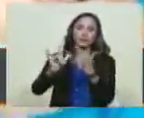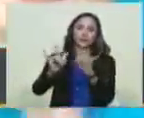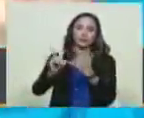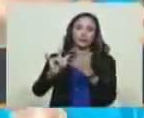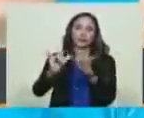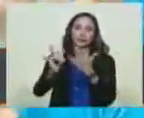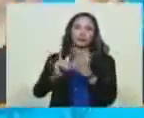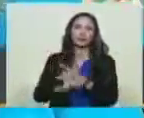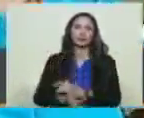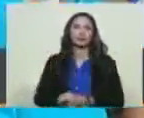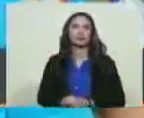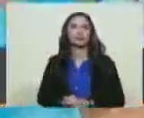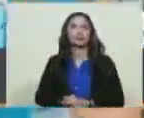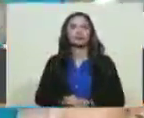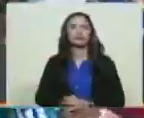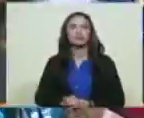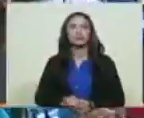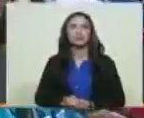venezolanas